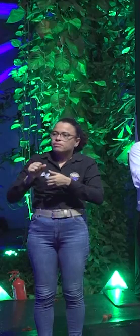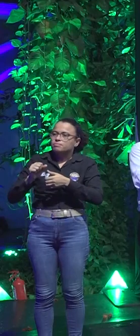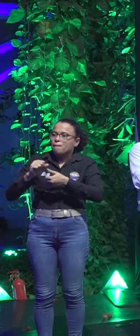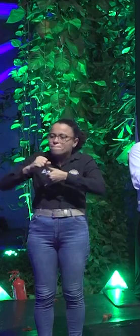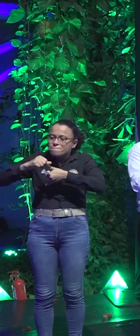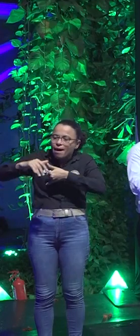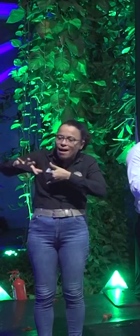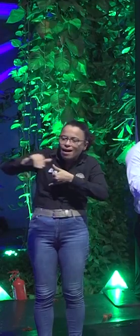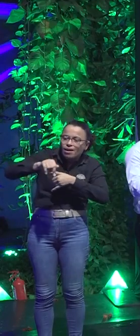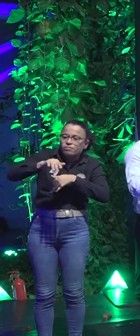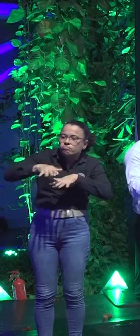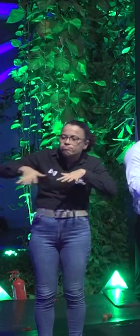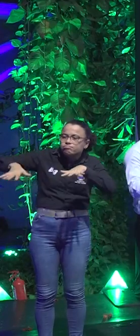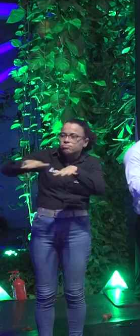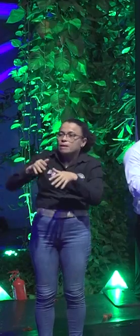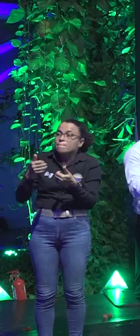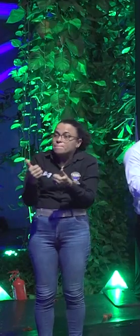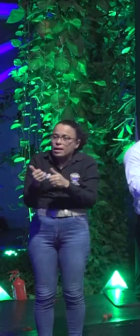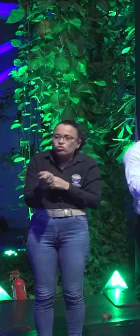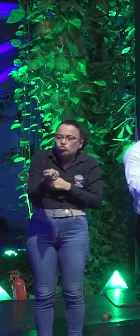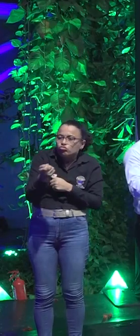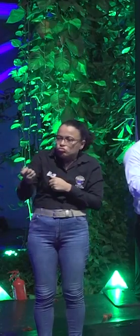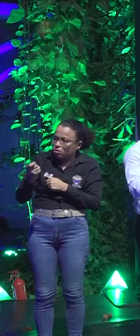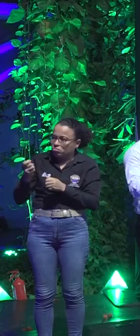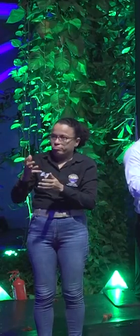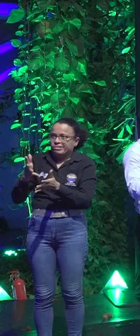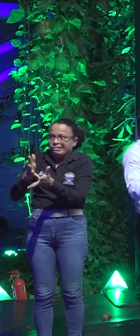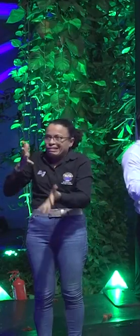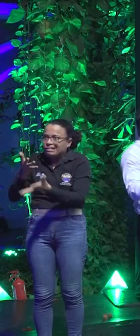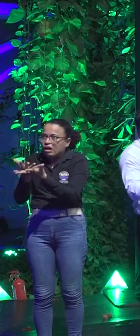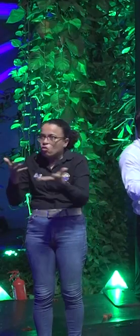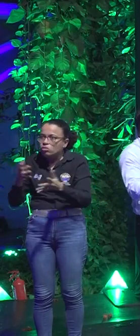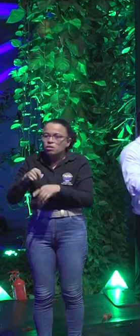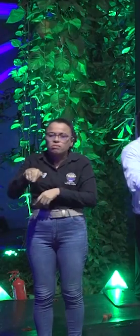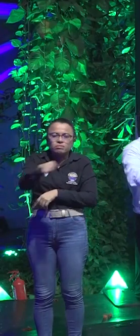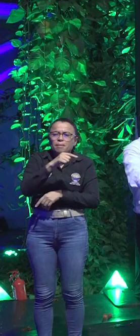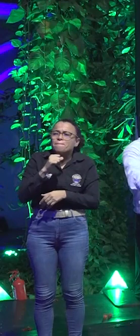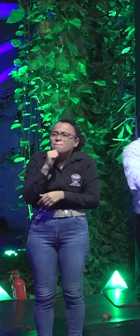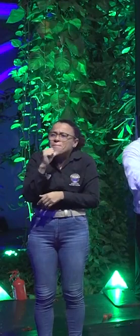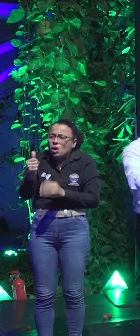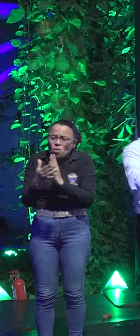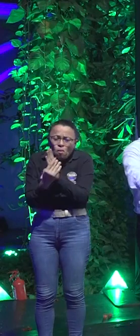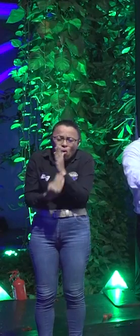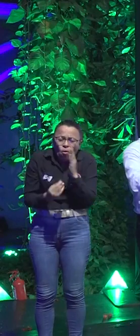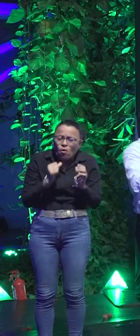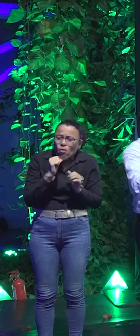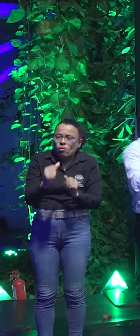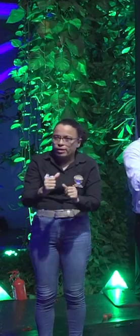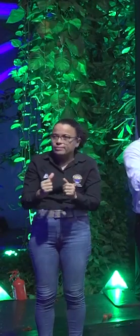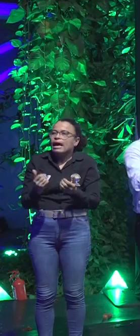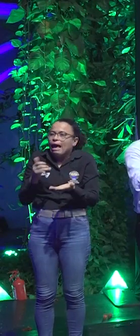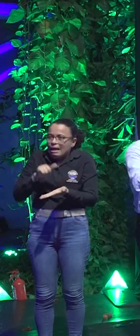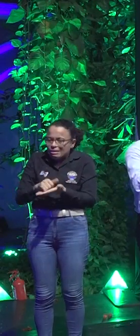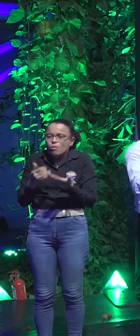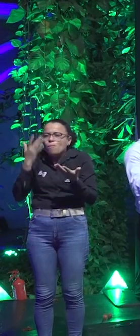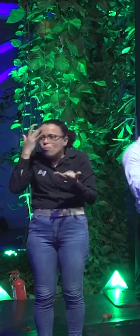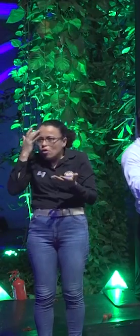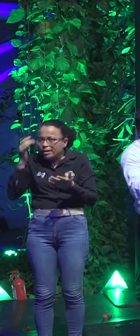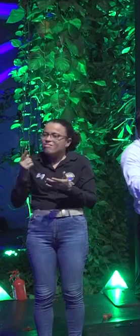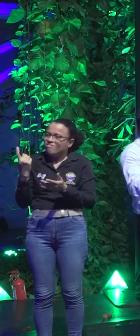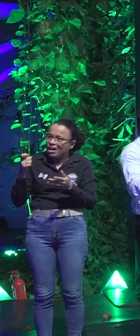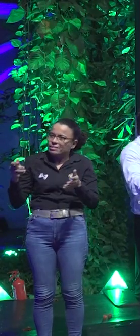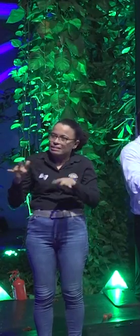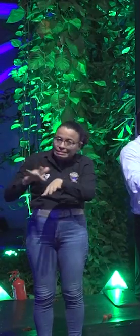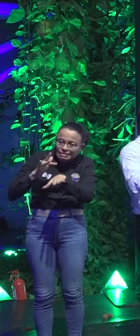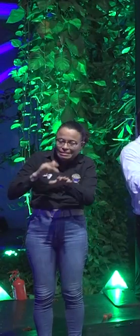llenos de riqueza y de biodiversidad y de potencial. Y simplemente fue soltar a los profesores y profesoras para que contaran su experiencia. Y